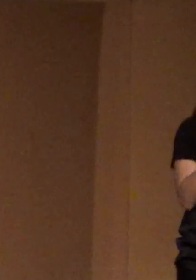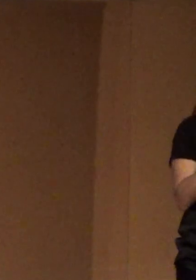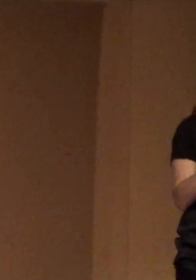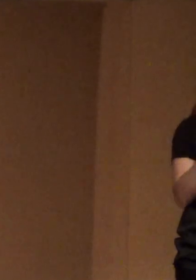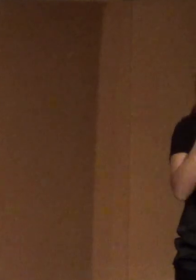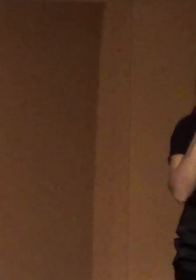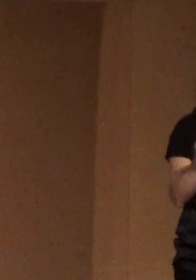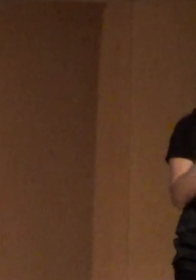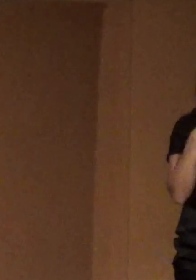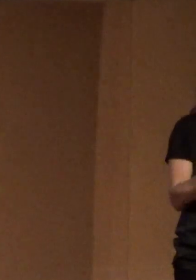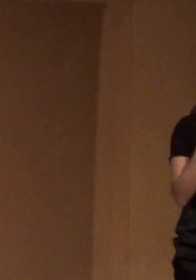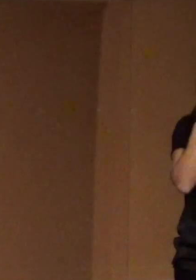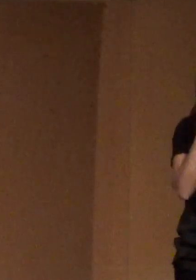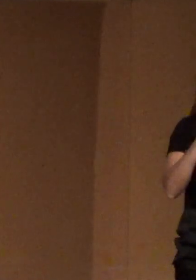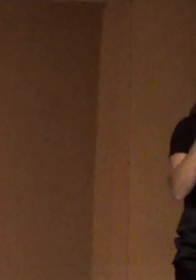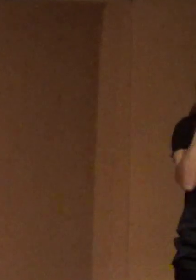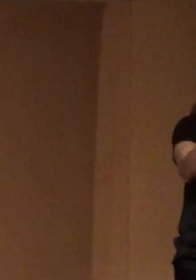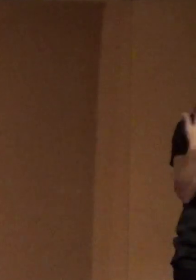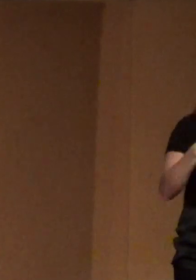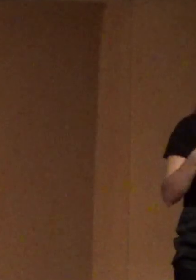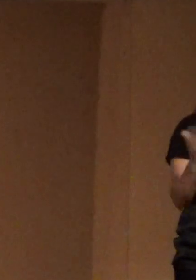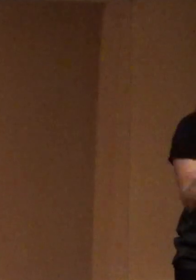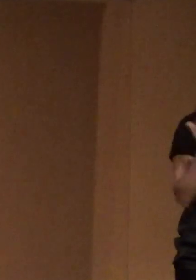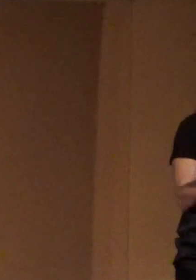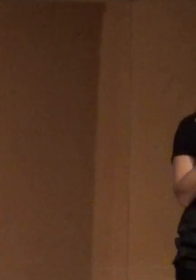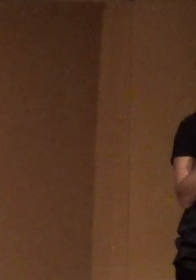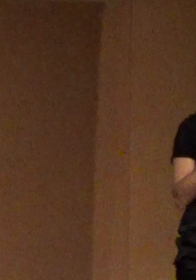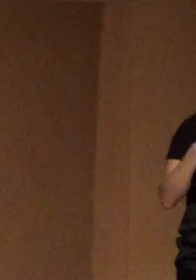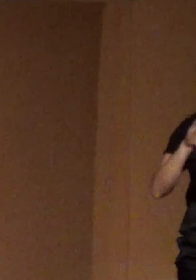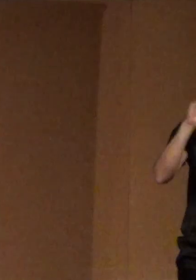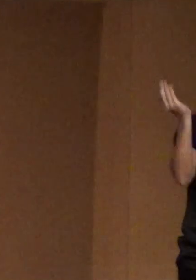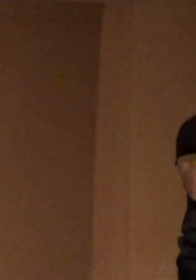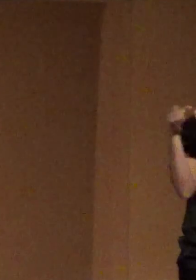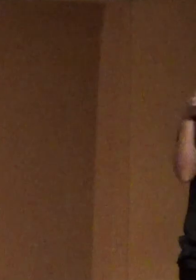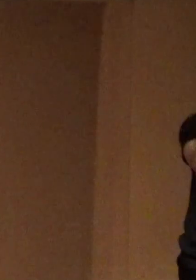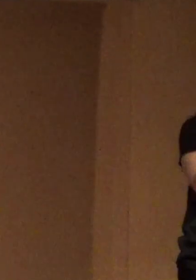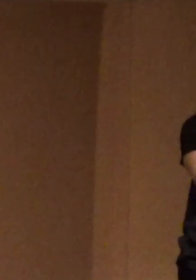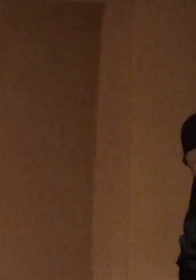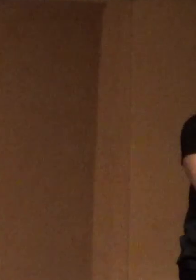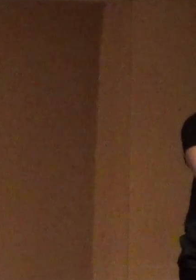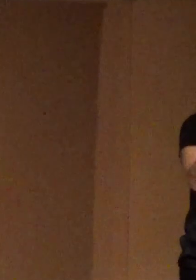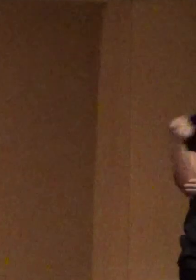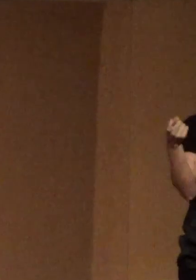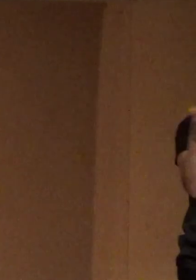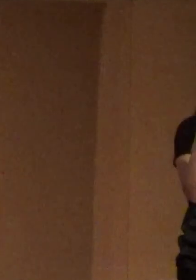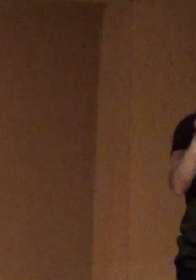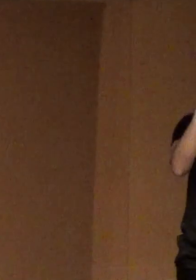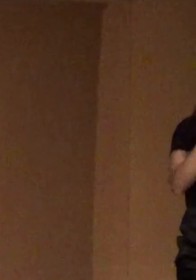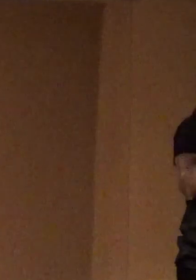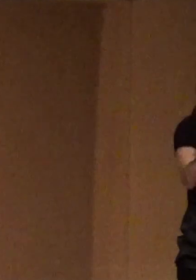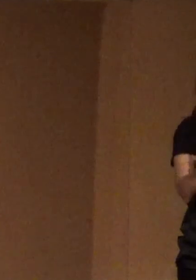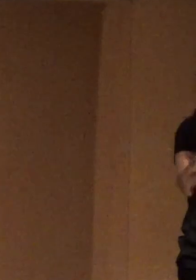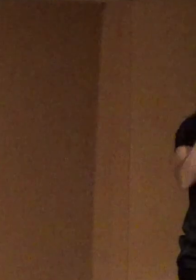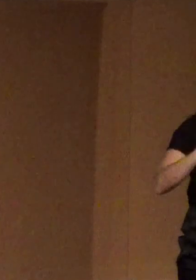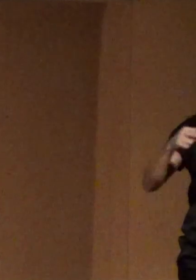de la genética, ¿no? Y la verdad es que, bueno, hay grupos en el mundo, habrá como 100 grupos en el mundo haciendo todo el TDAH de la genética, y la genética está abriendo